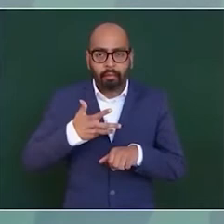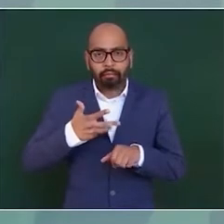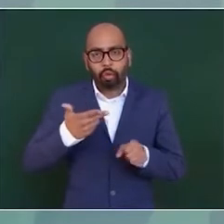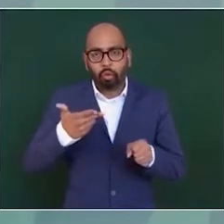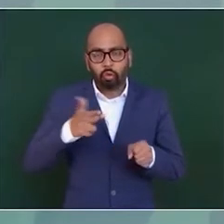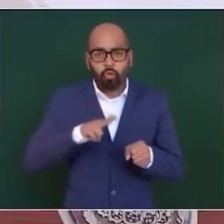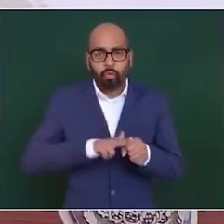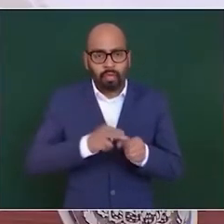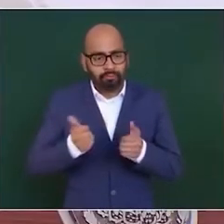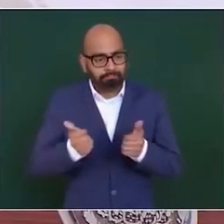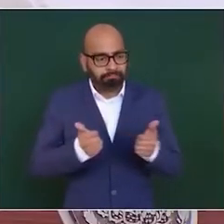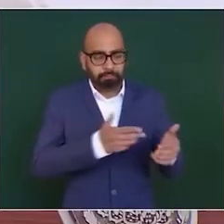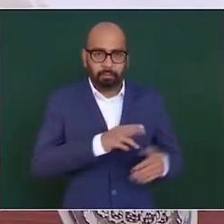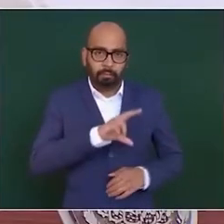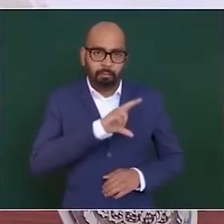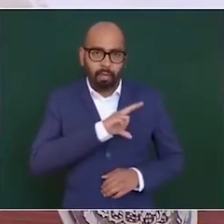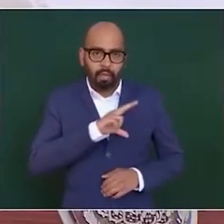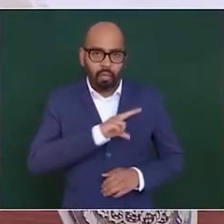particular